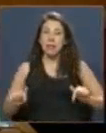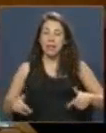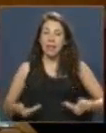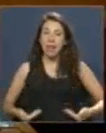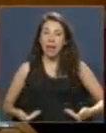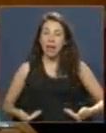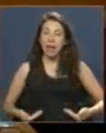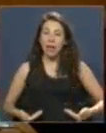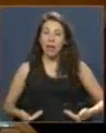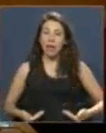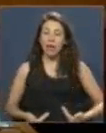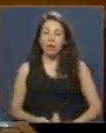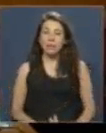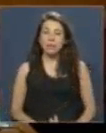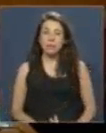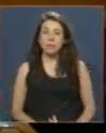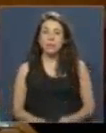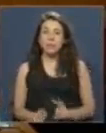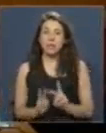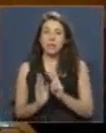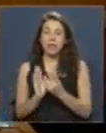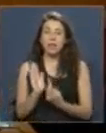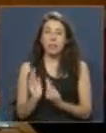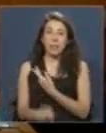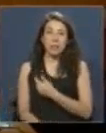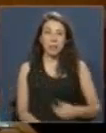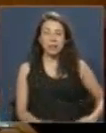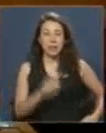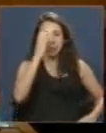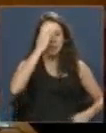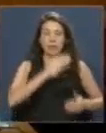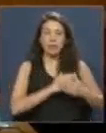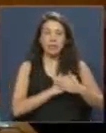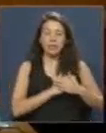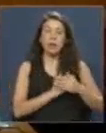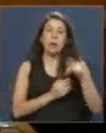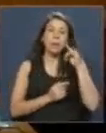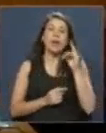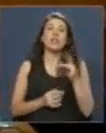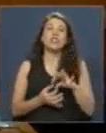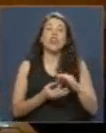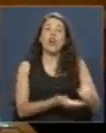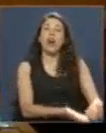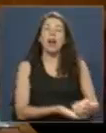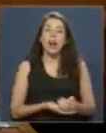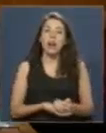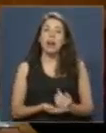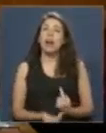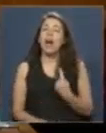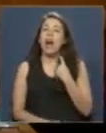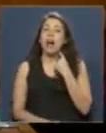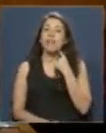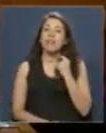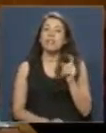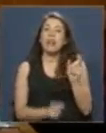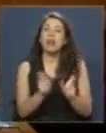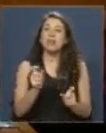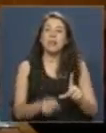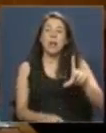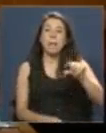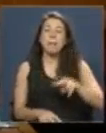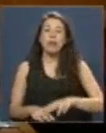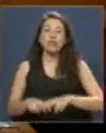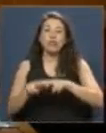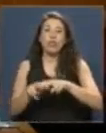instalado por la reforma de la presidenta Bachelet, en su afán de solo recaudar, afectó a quienes menos recursos